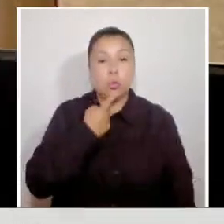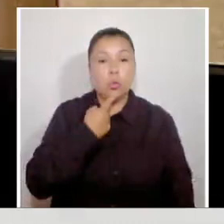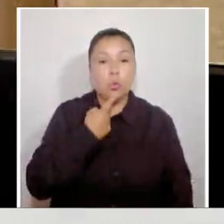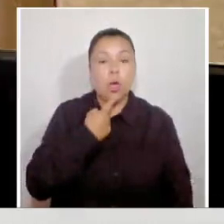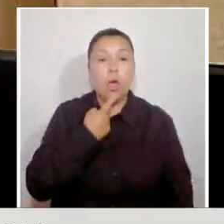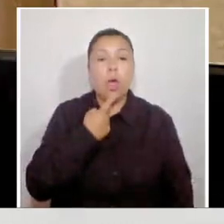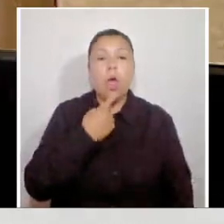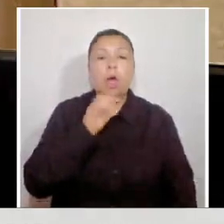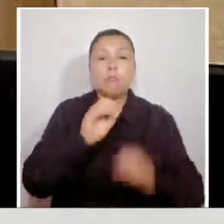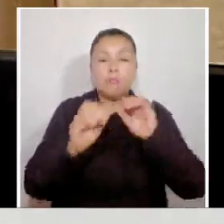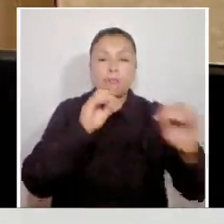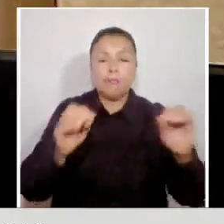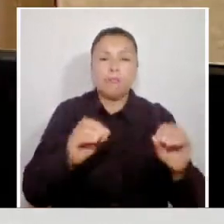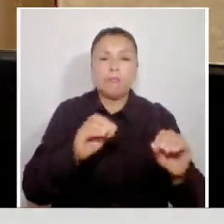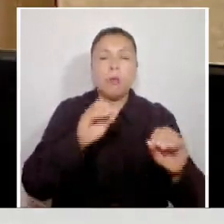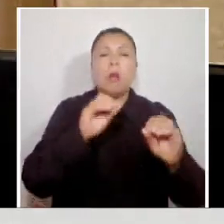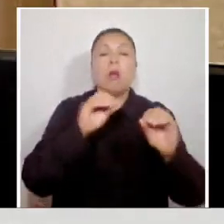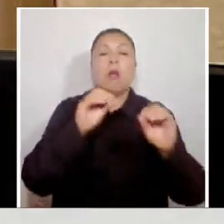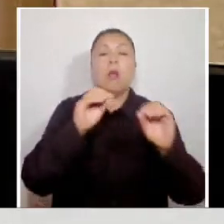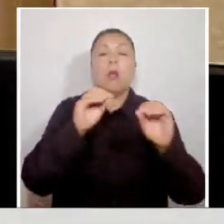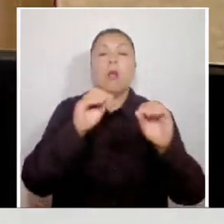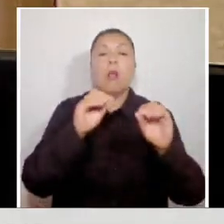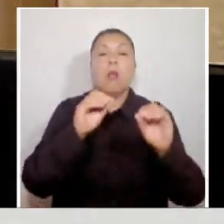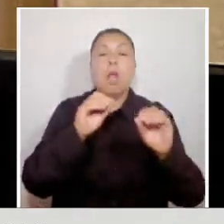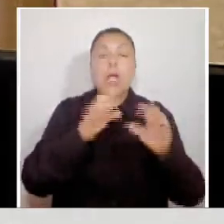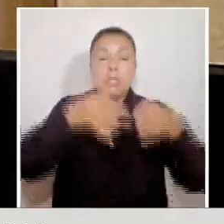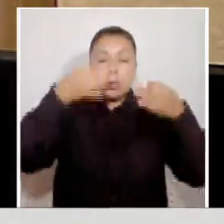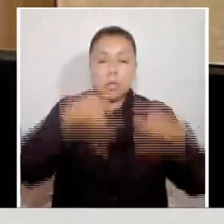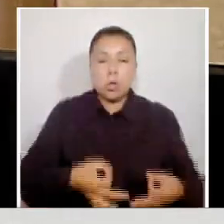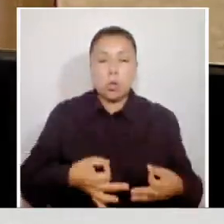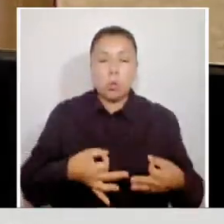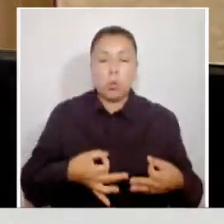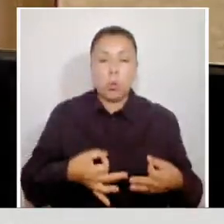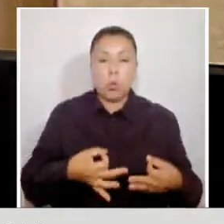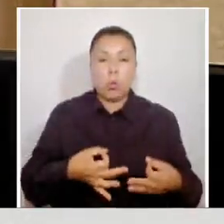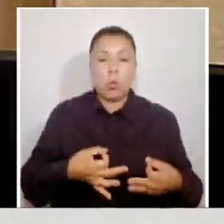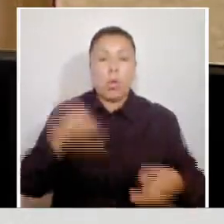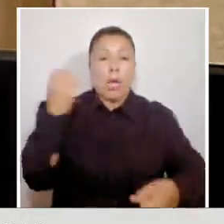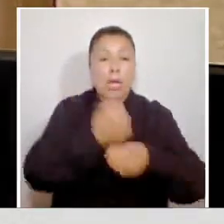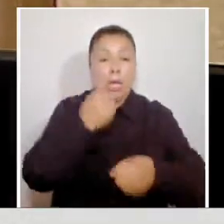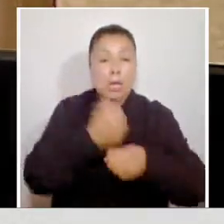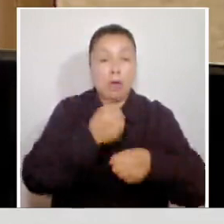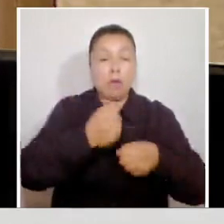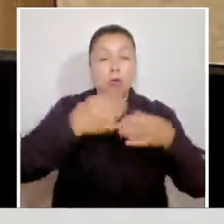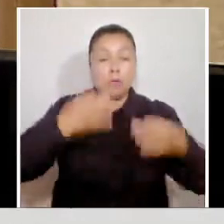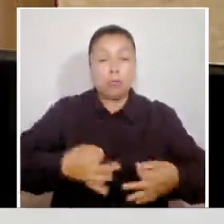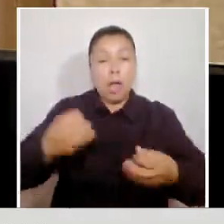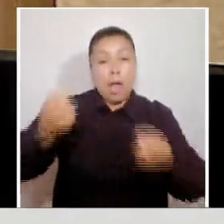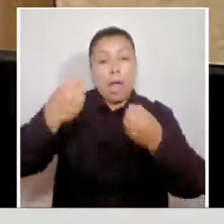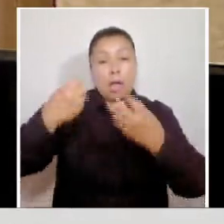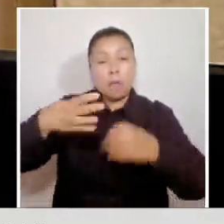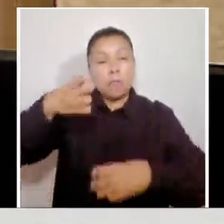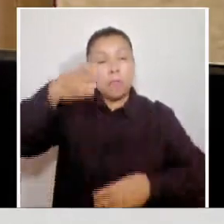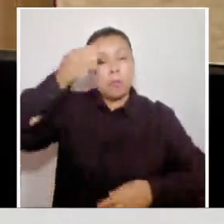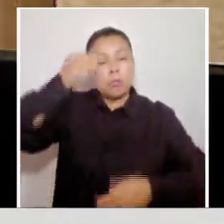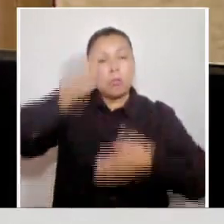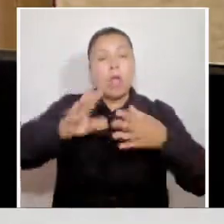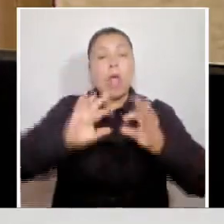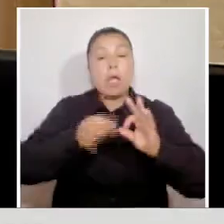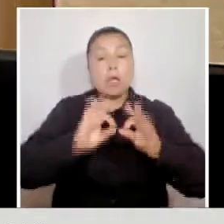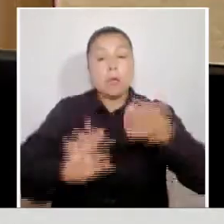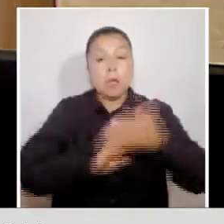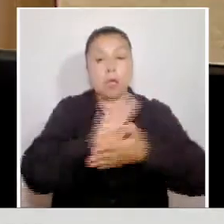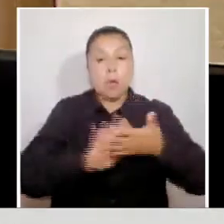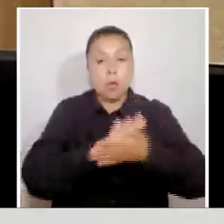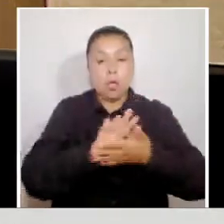llamado a que se asegure en la práctica la implementación y capacitación de intérpretes de lengua de señas